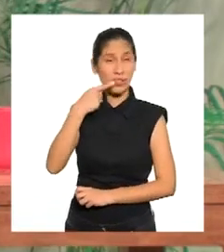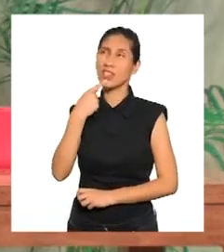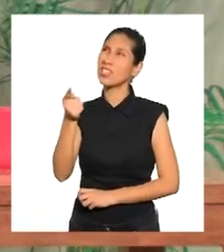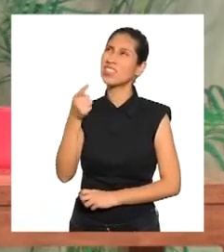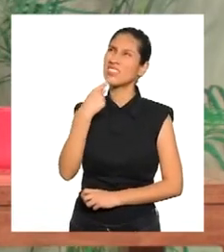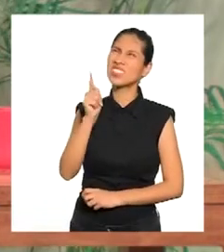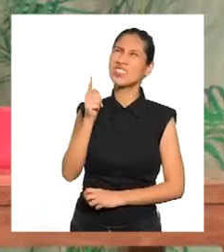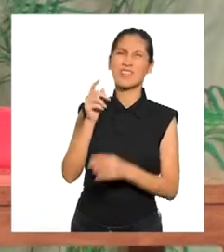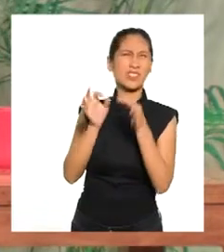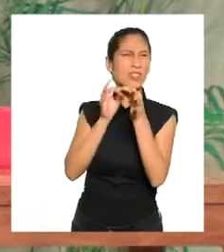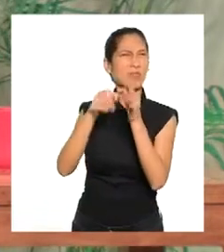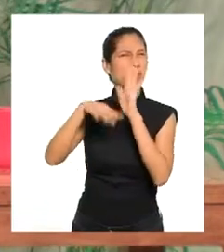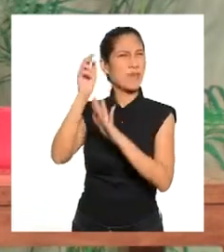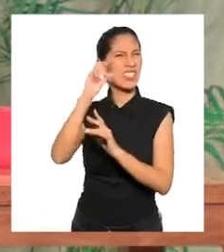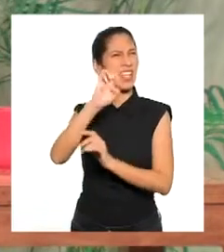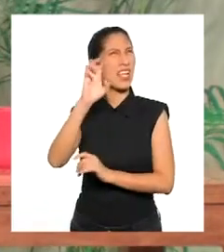los